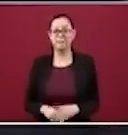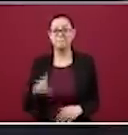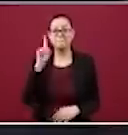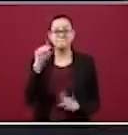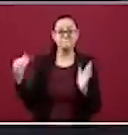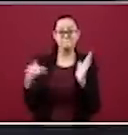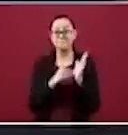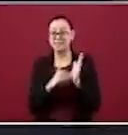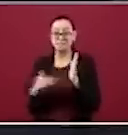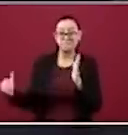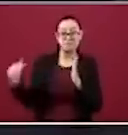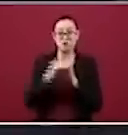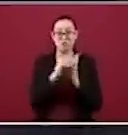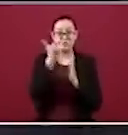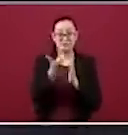1,000 millones de pesos cuesta